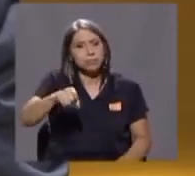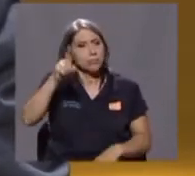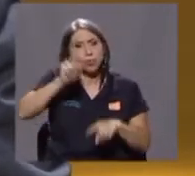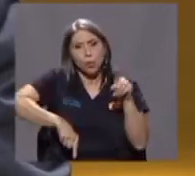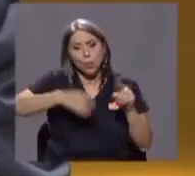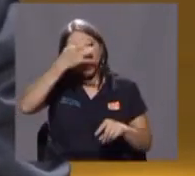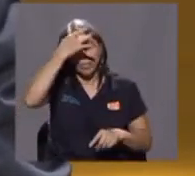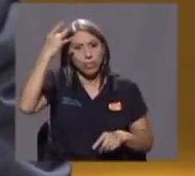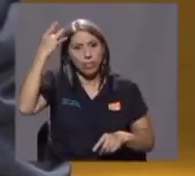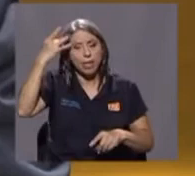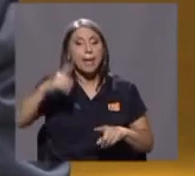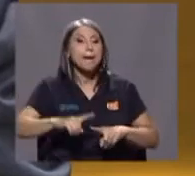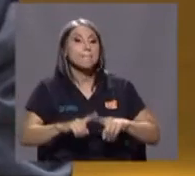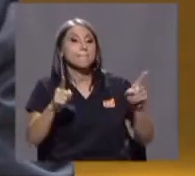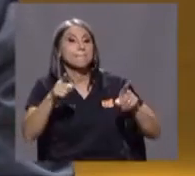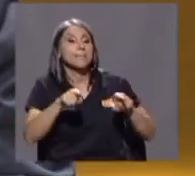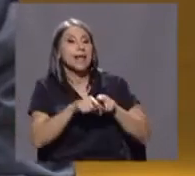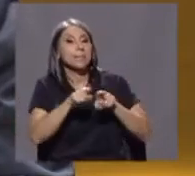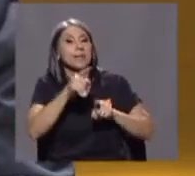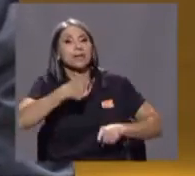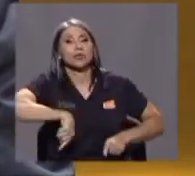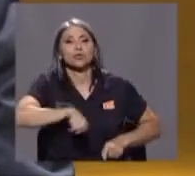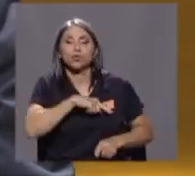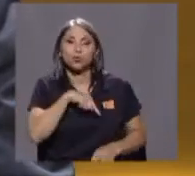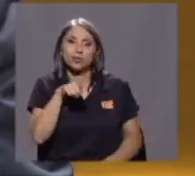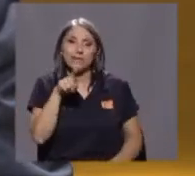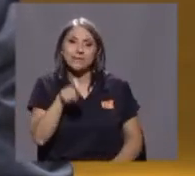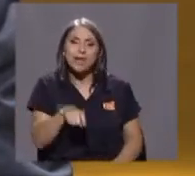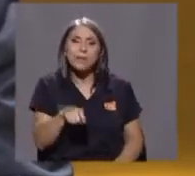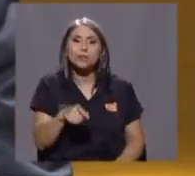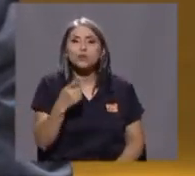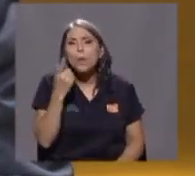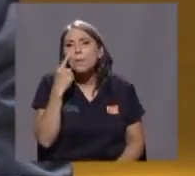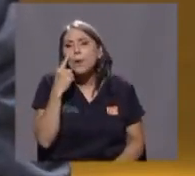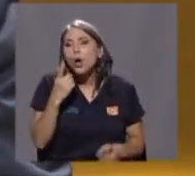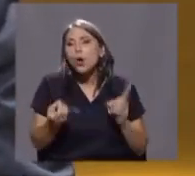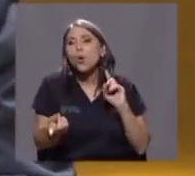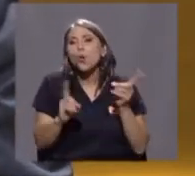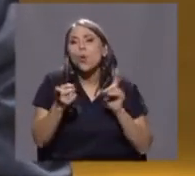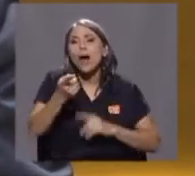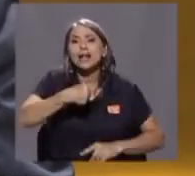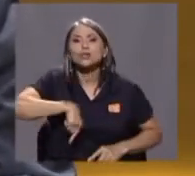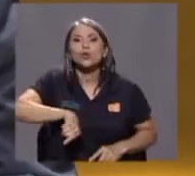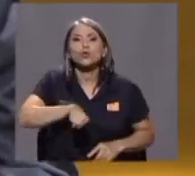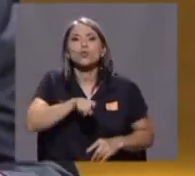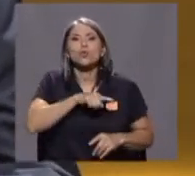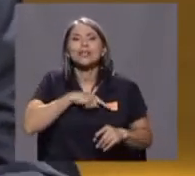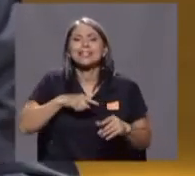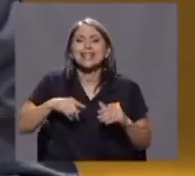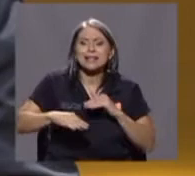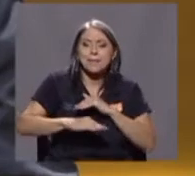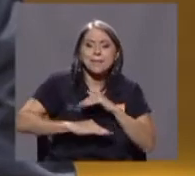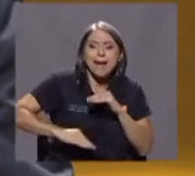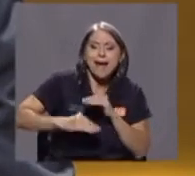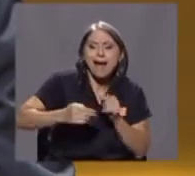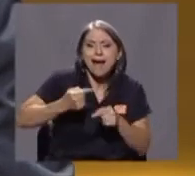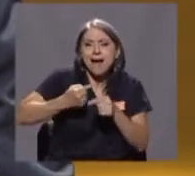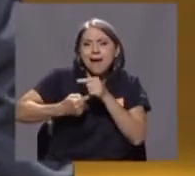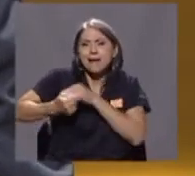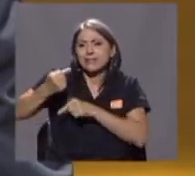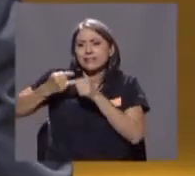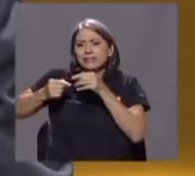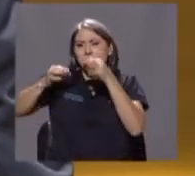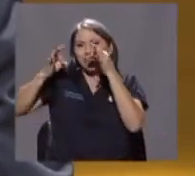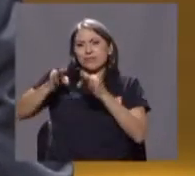que sí, también tenemos que hacer énfasis un poco en cuáles son nuestras matrices directas del